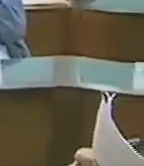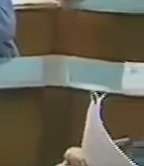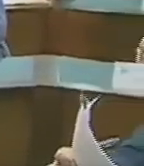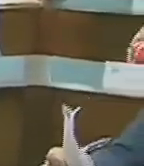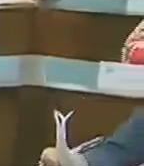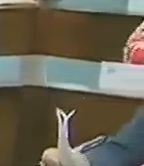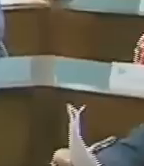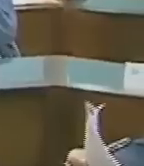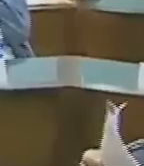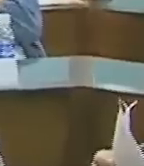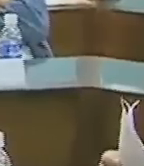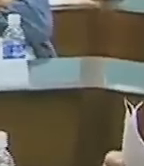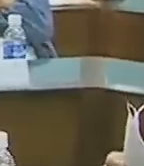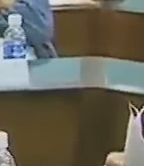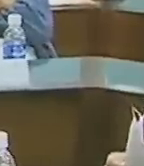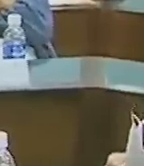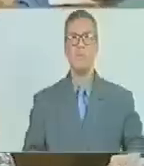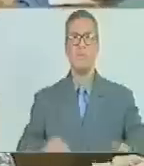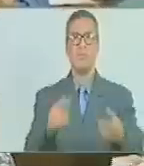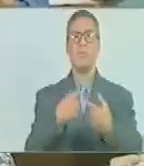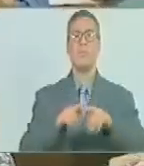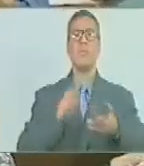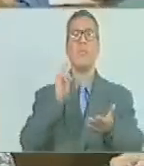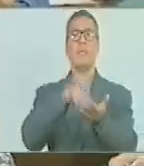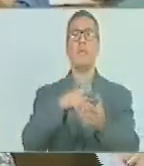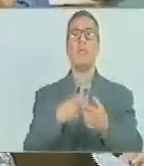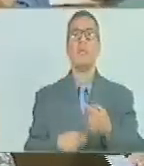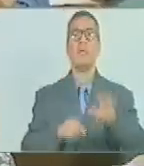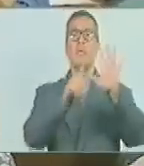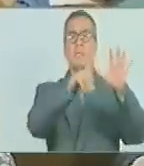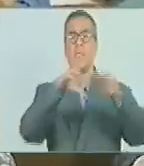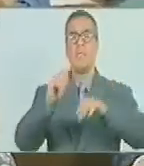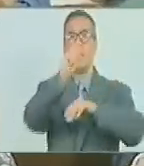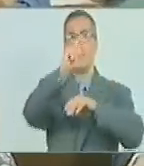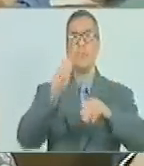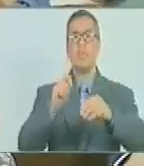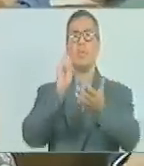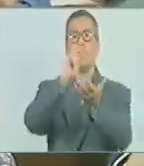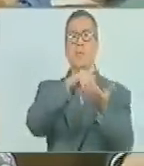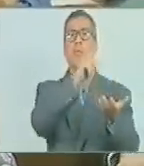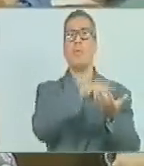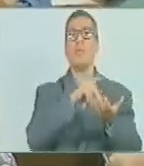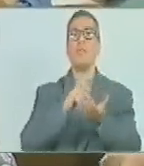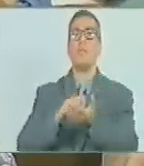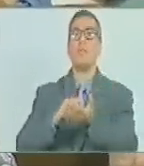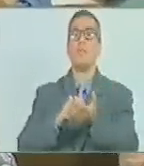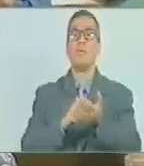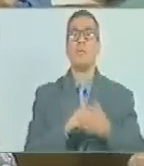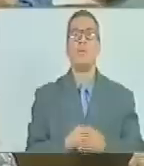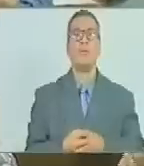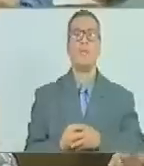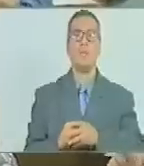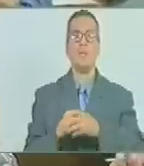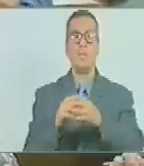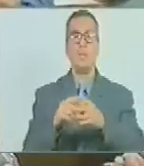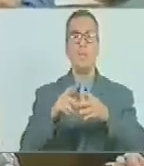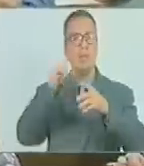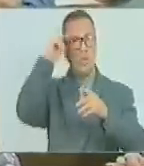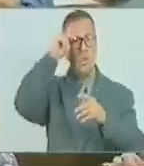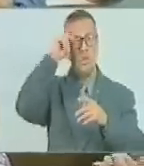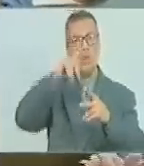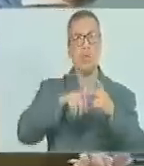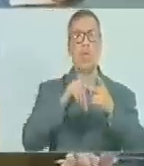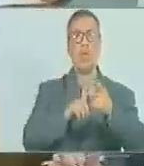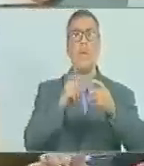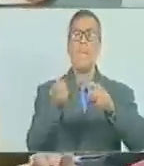decía el diputado que me antecedió, porque es que hubo más de 70% de participación en los profesores, hubo